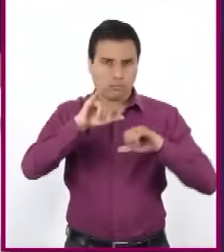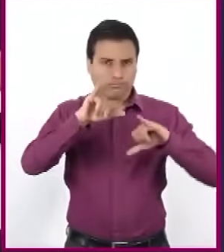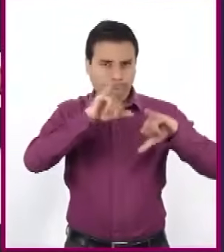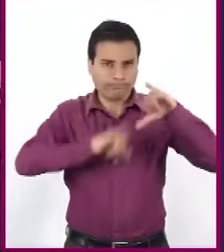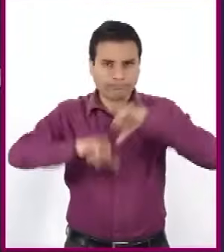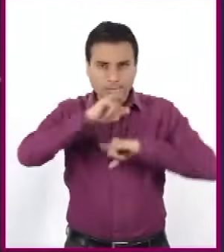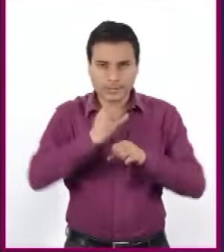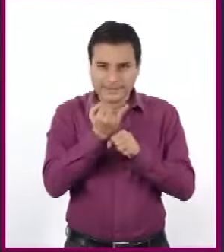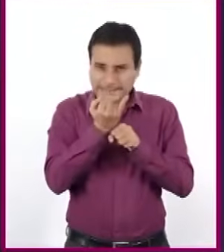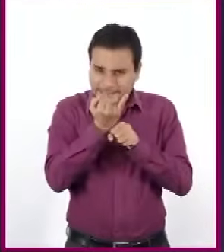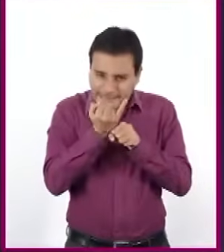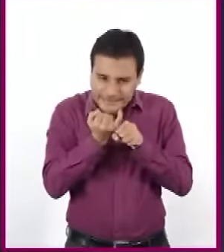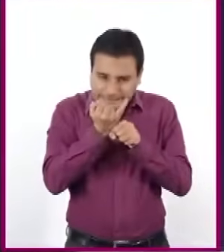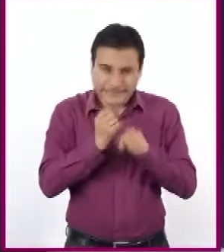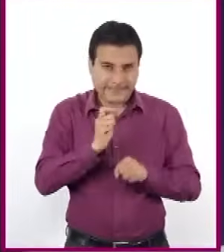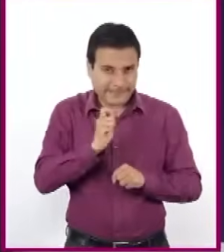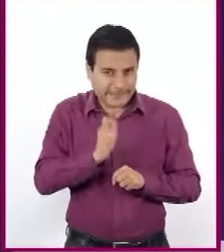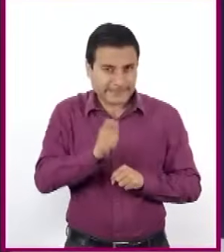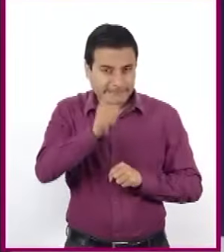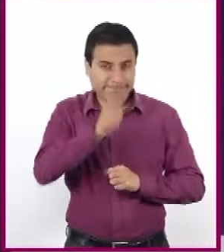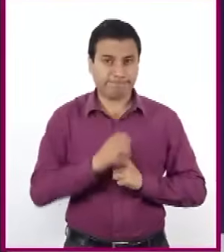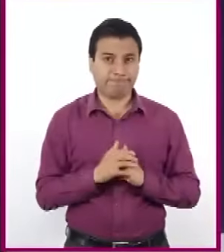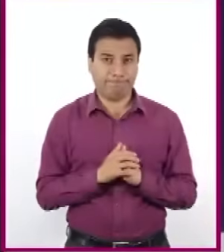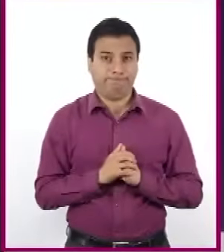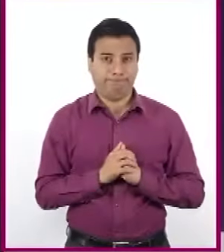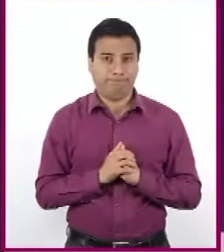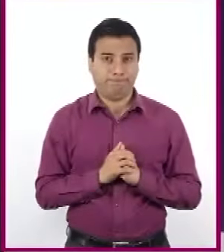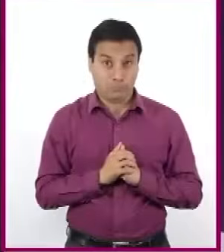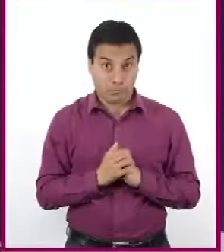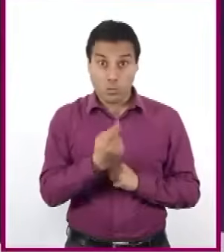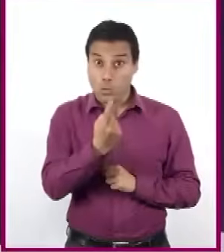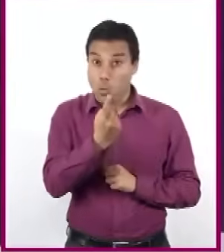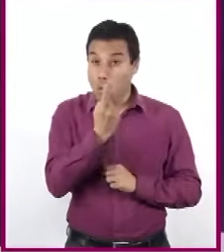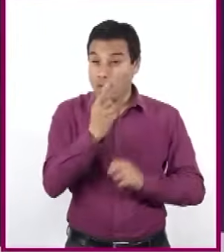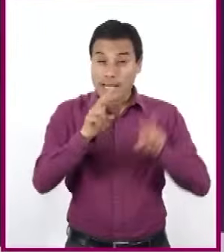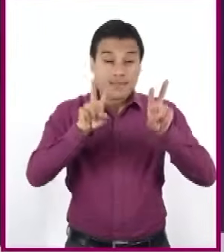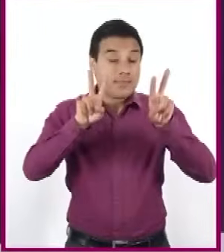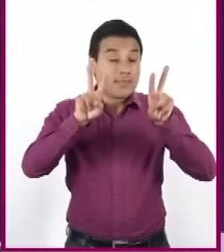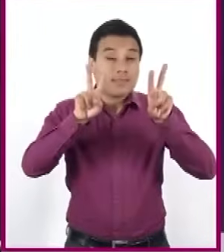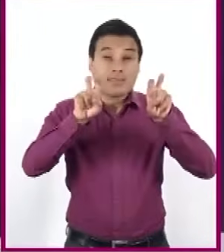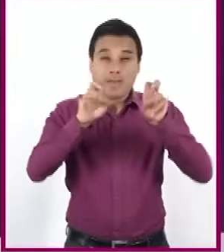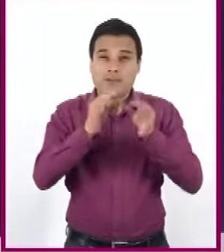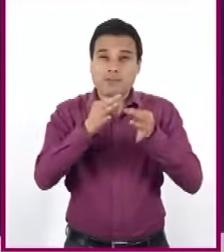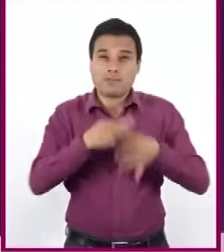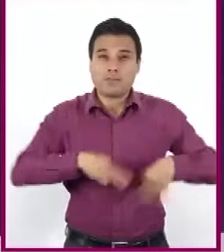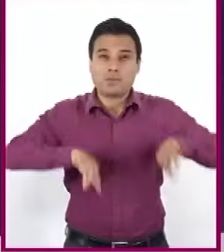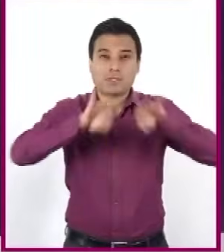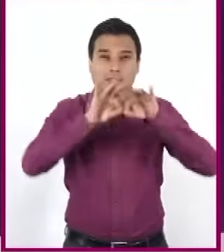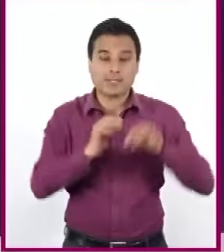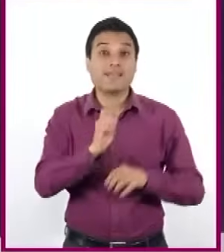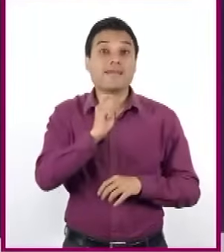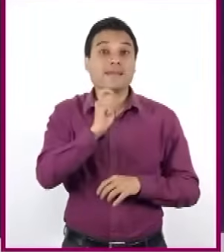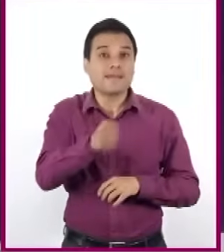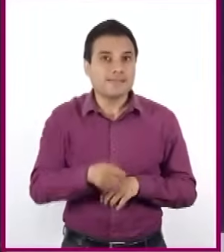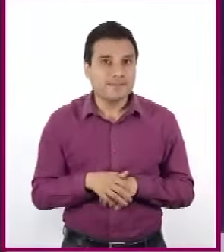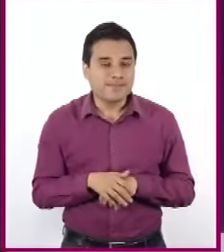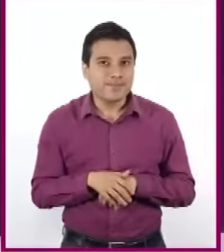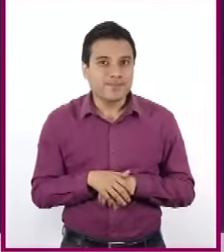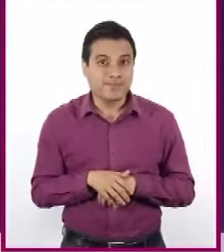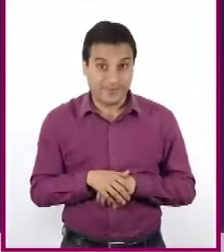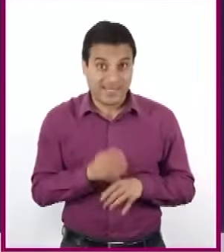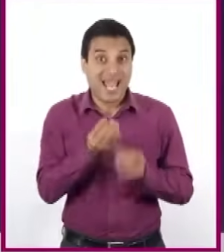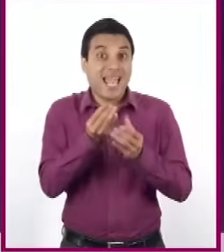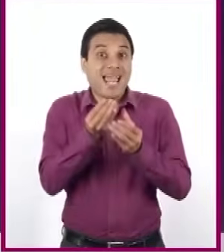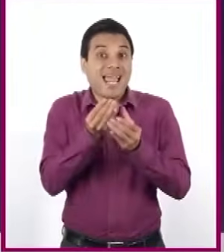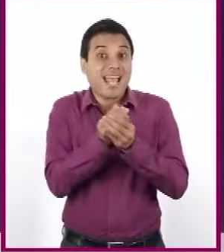contestarlas, especialmente los químicos. Uno de los temas más importantes para ellos y también para nosotros es la clasificación de